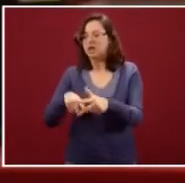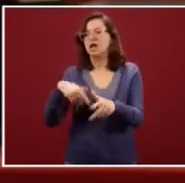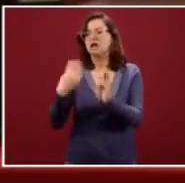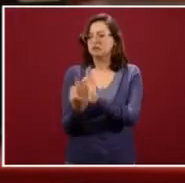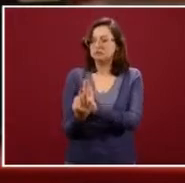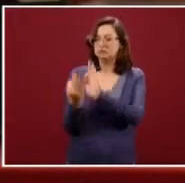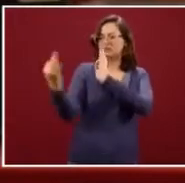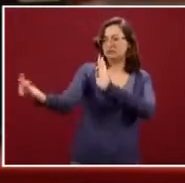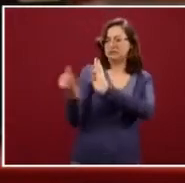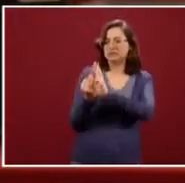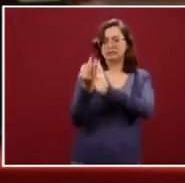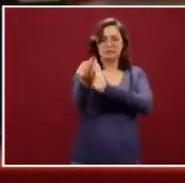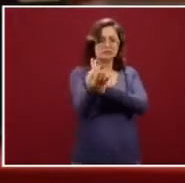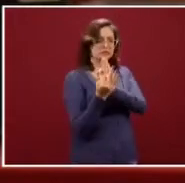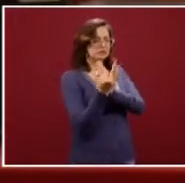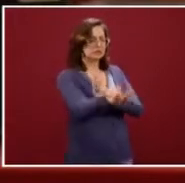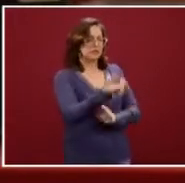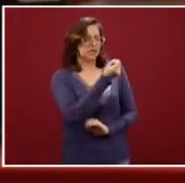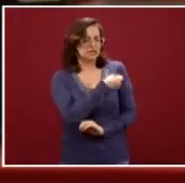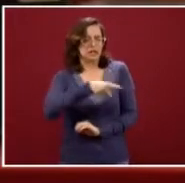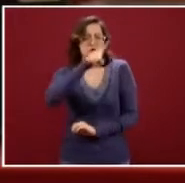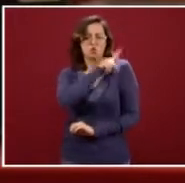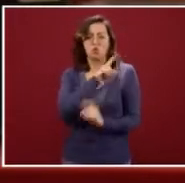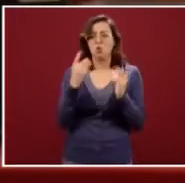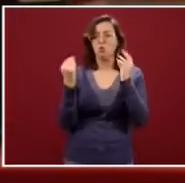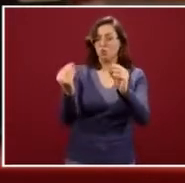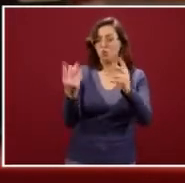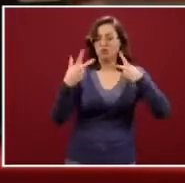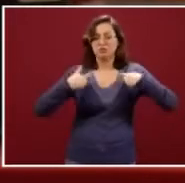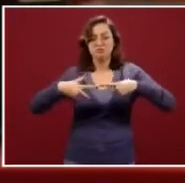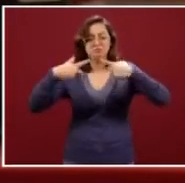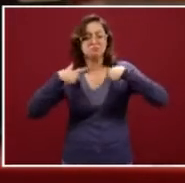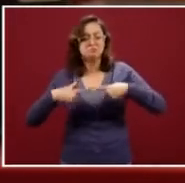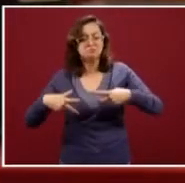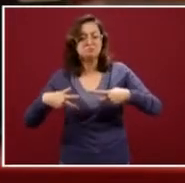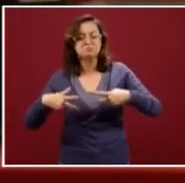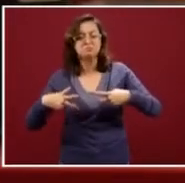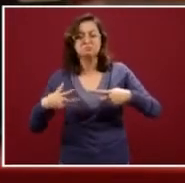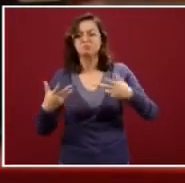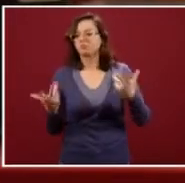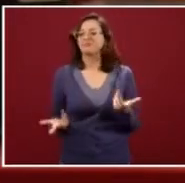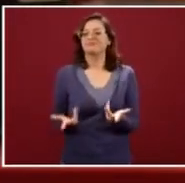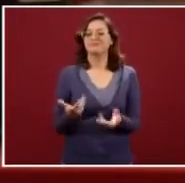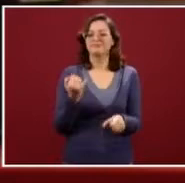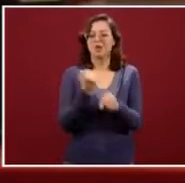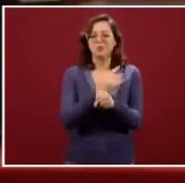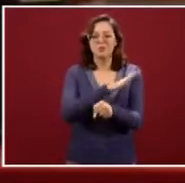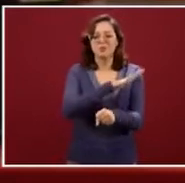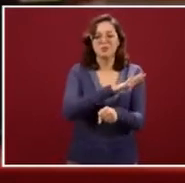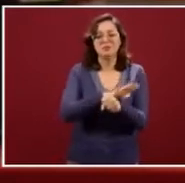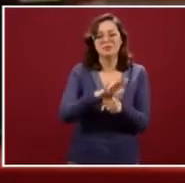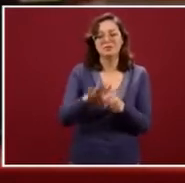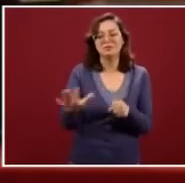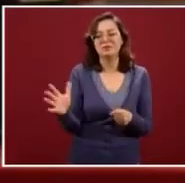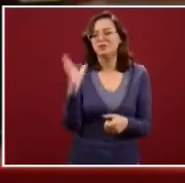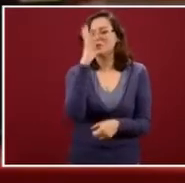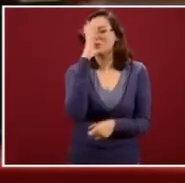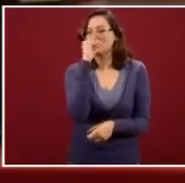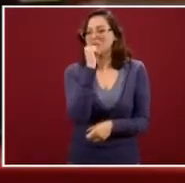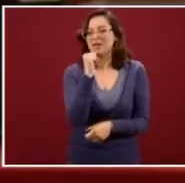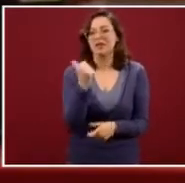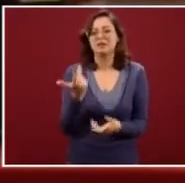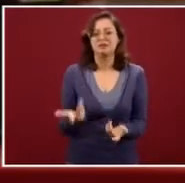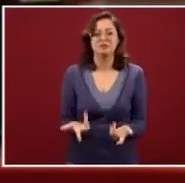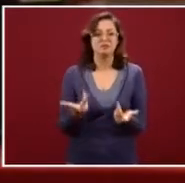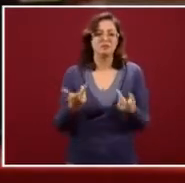distancia. Entonces, pues hay muchas personas que realmente no podrían entrar en este programa debido a que trabajan en